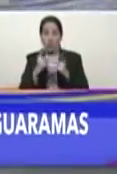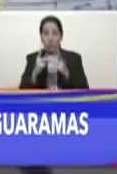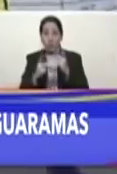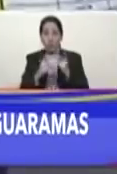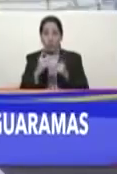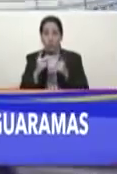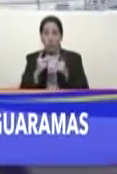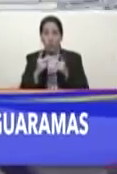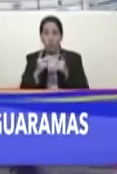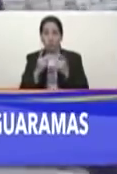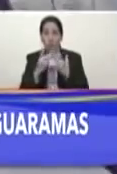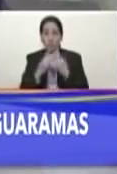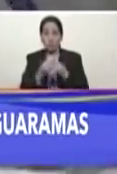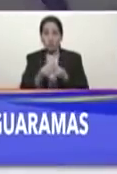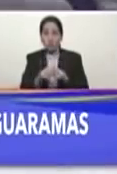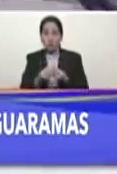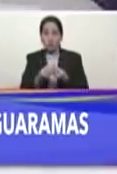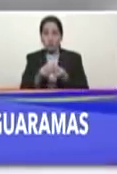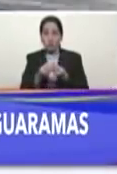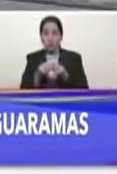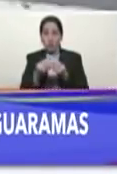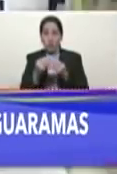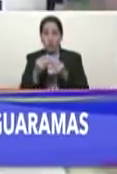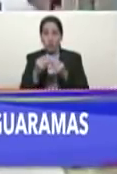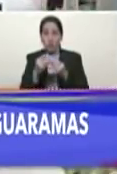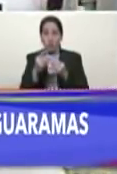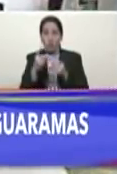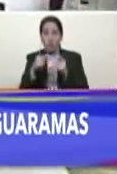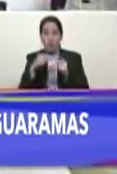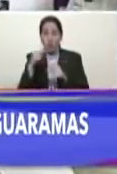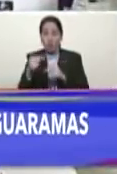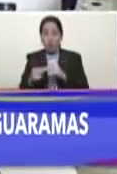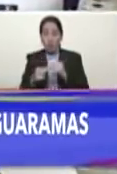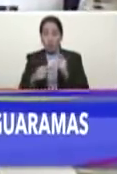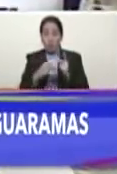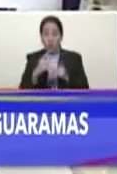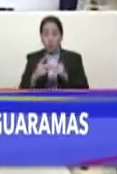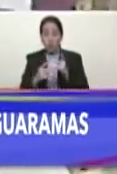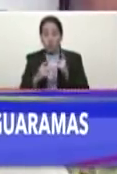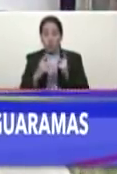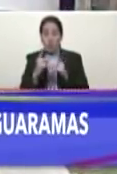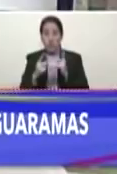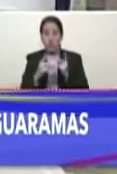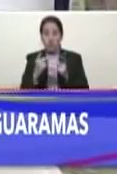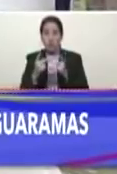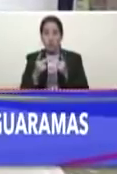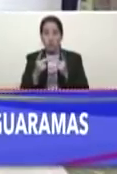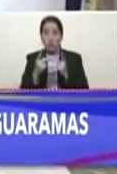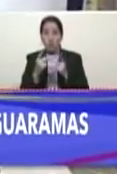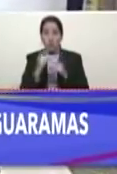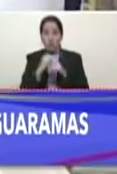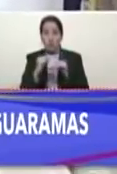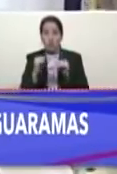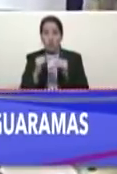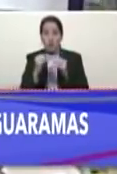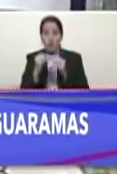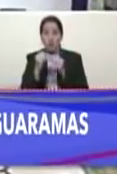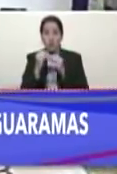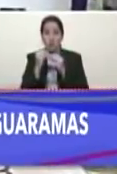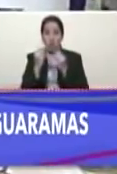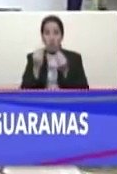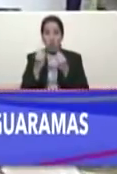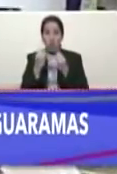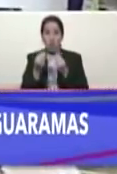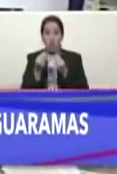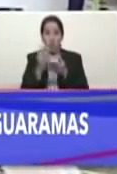esta planta para aquí luego procesarla, que es todo el valor agregado de la materia prima, es decir, todo